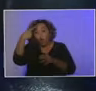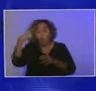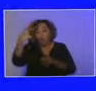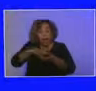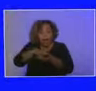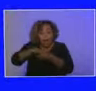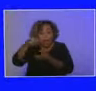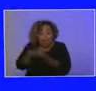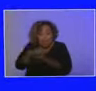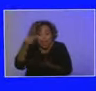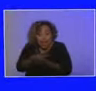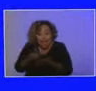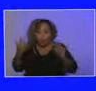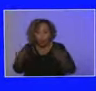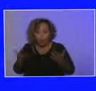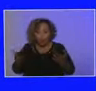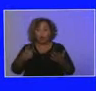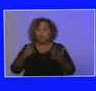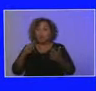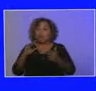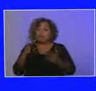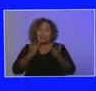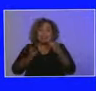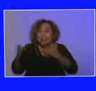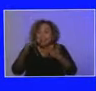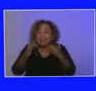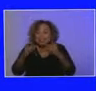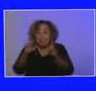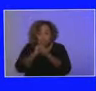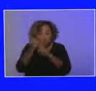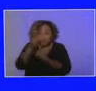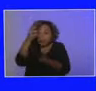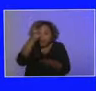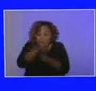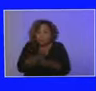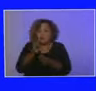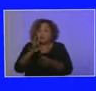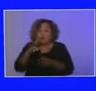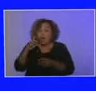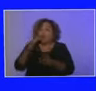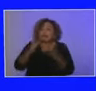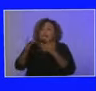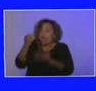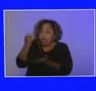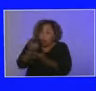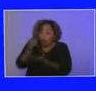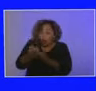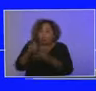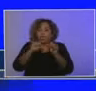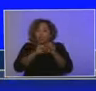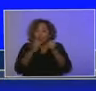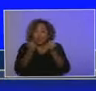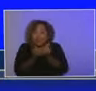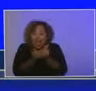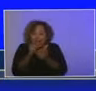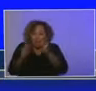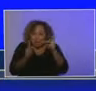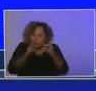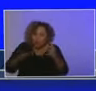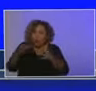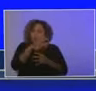locales. O sea, estamos en una crisis. O sea, si se habla tanto de la crisis económica del país, la crisis social es